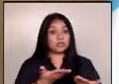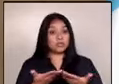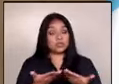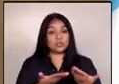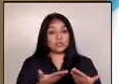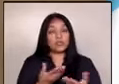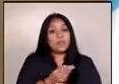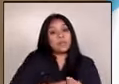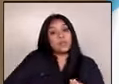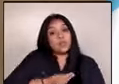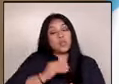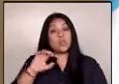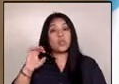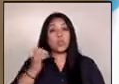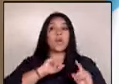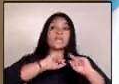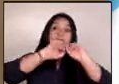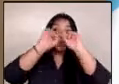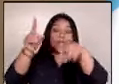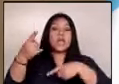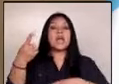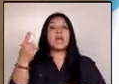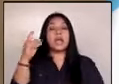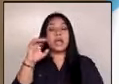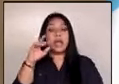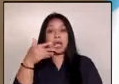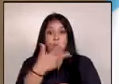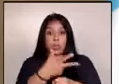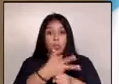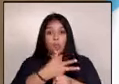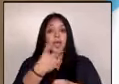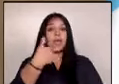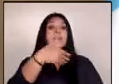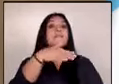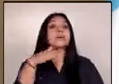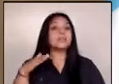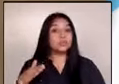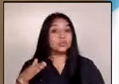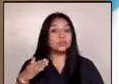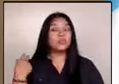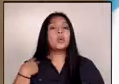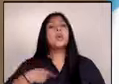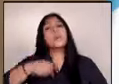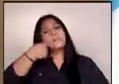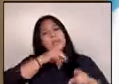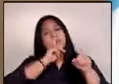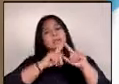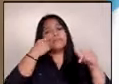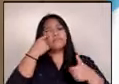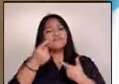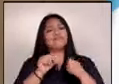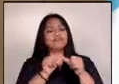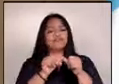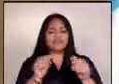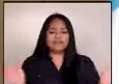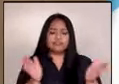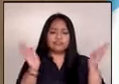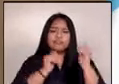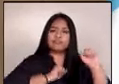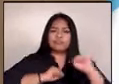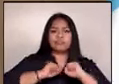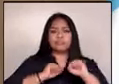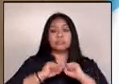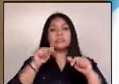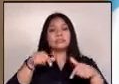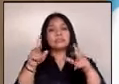europea viajarán a Guatemala en marzo para seguir avanzando en este marco del global Gateway señor presidente señor